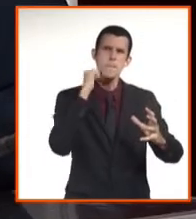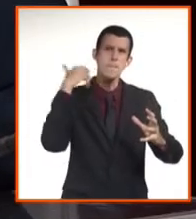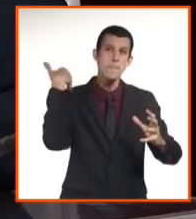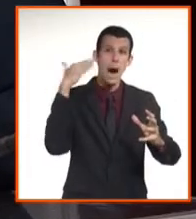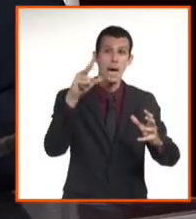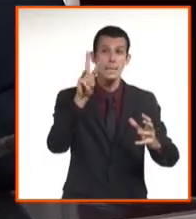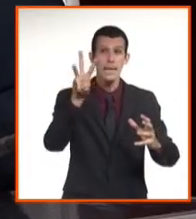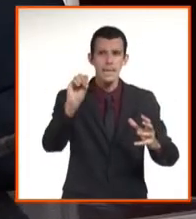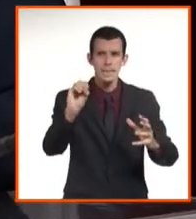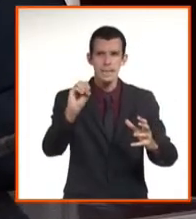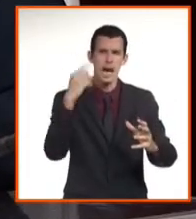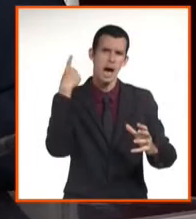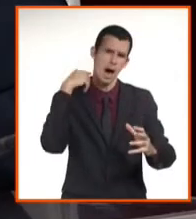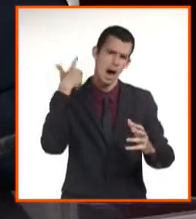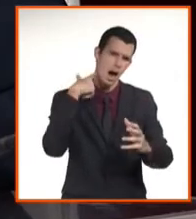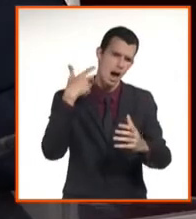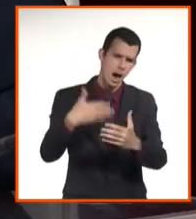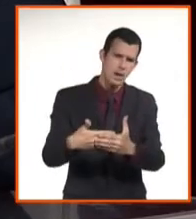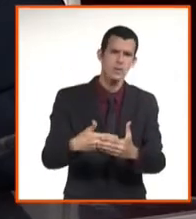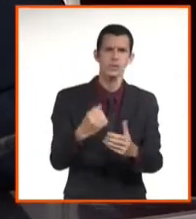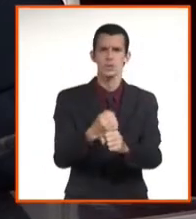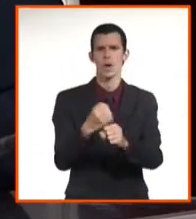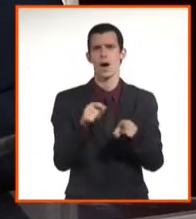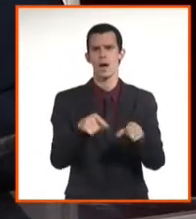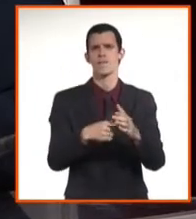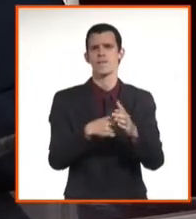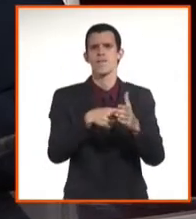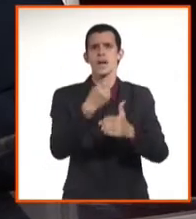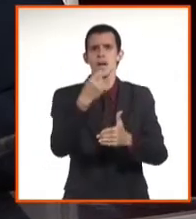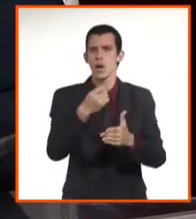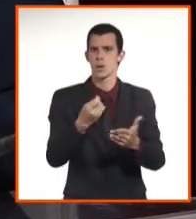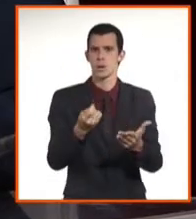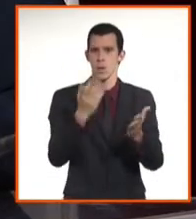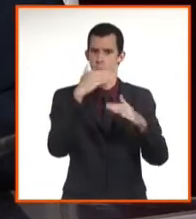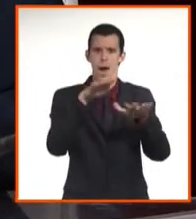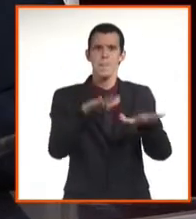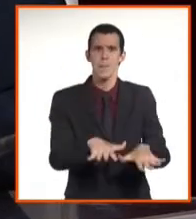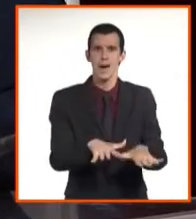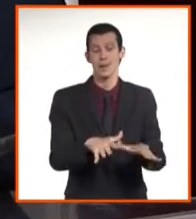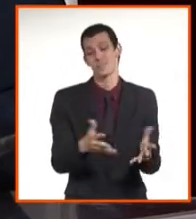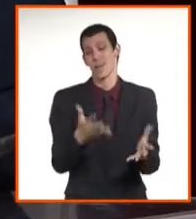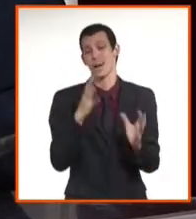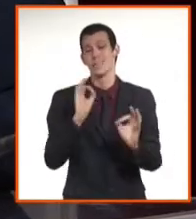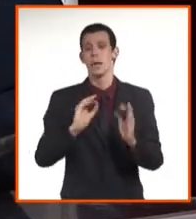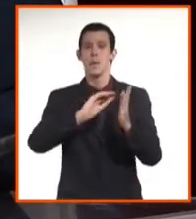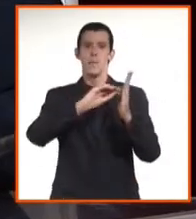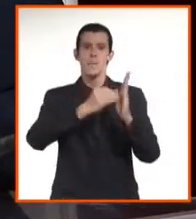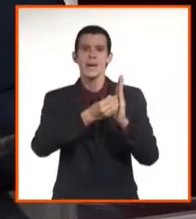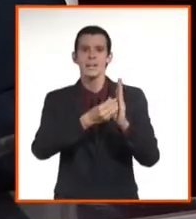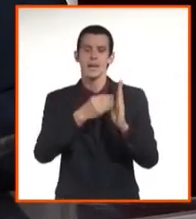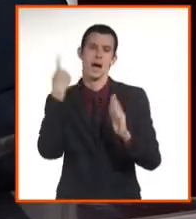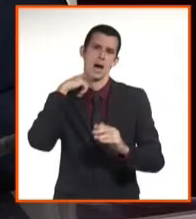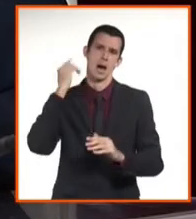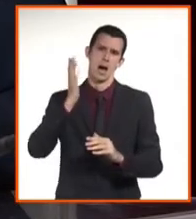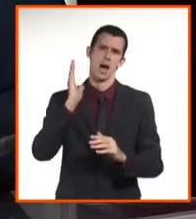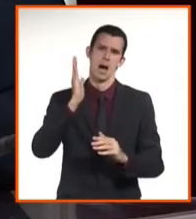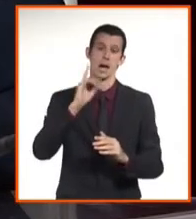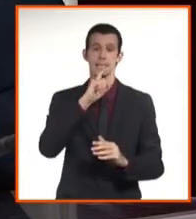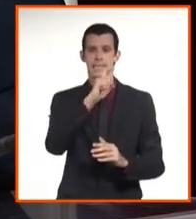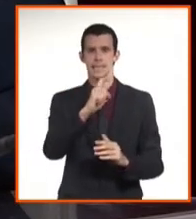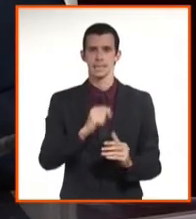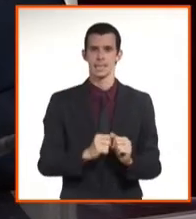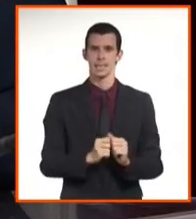Es para ilustrar que cada vez empiezan a fallar cosas que no se tenían previstas, incluso que los manuales no dicen que deben fallar,